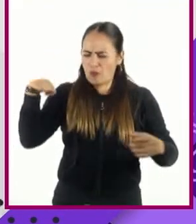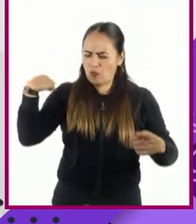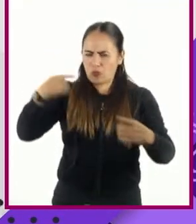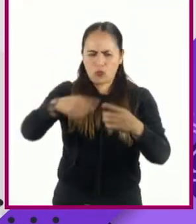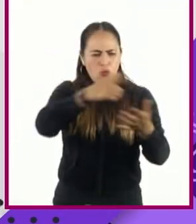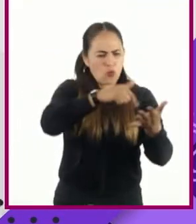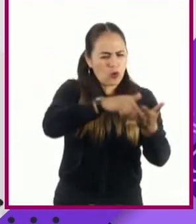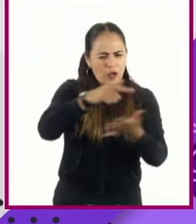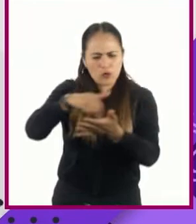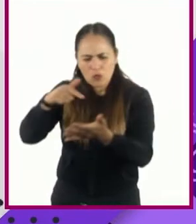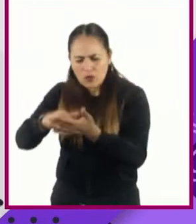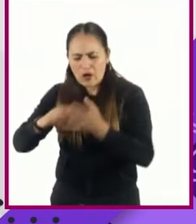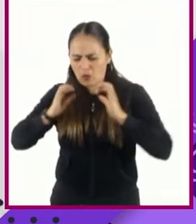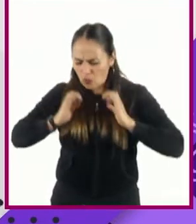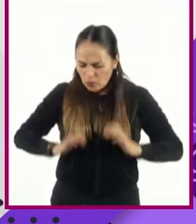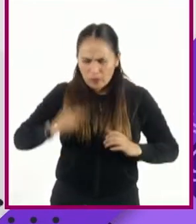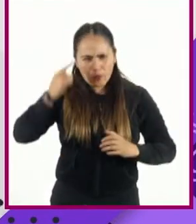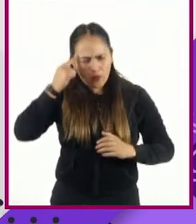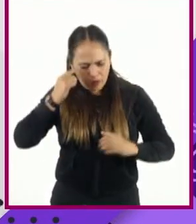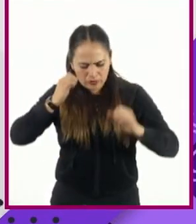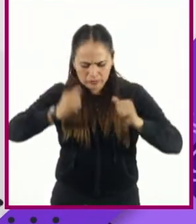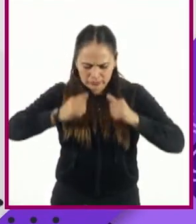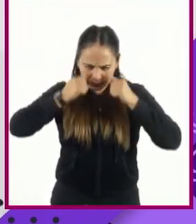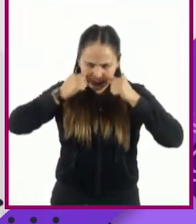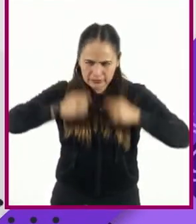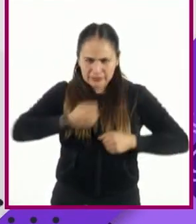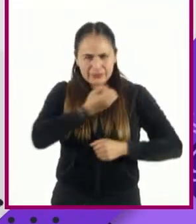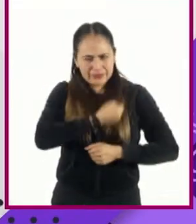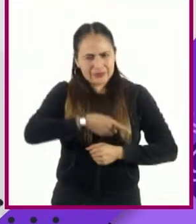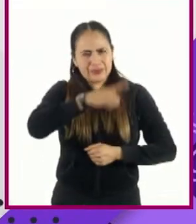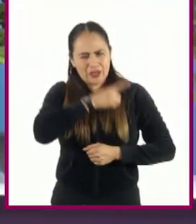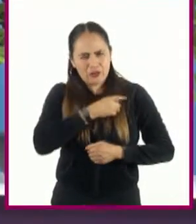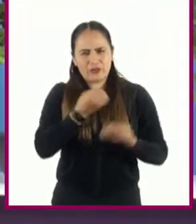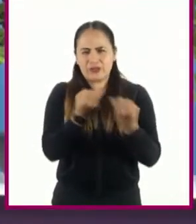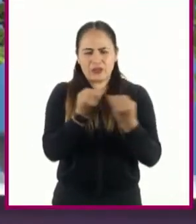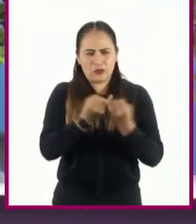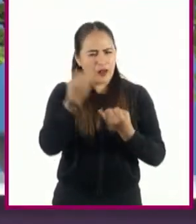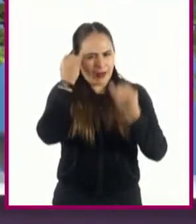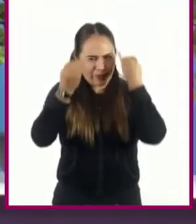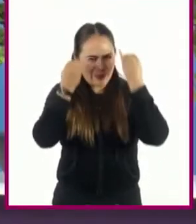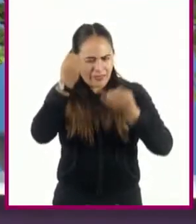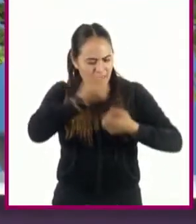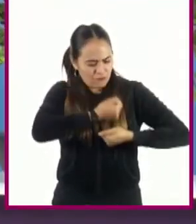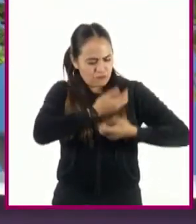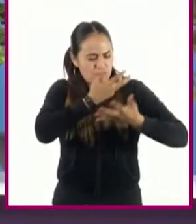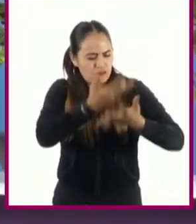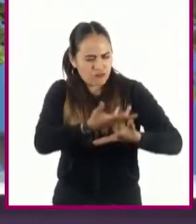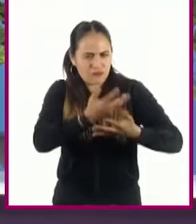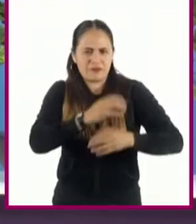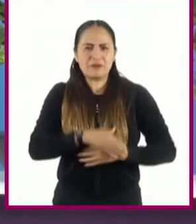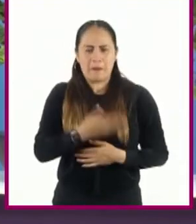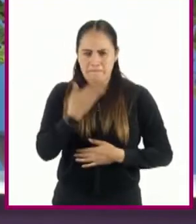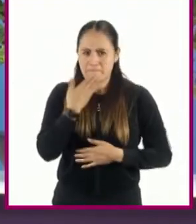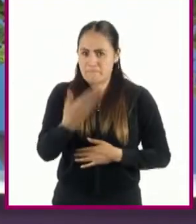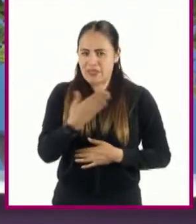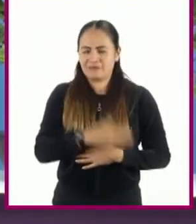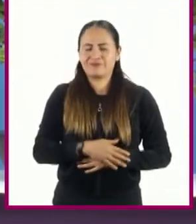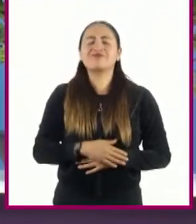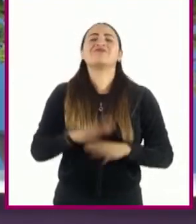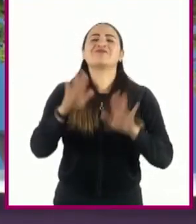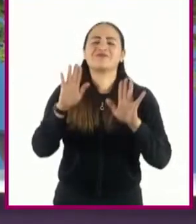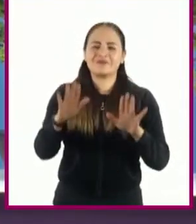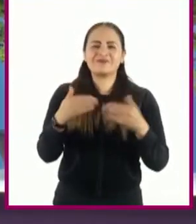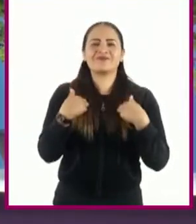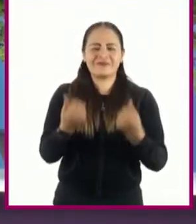el cuidado de la salud física y mental y la expresión de las ideas. Profesor, creo que ha quedado más